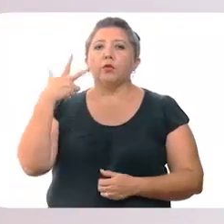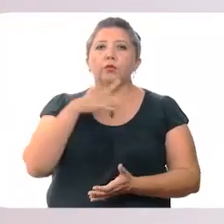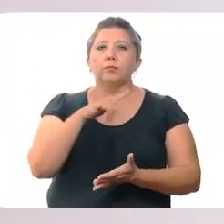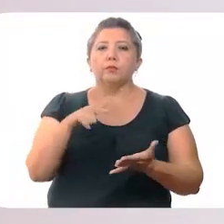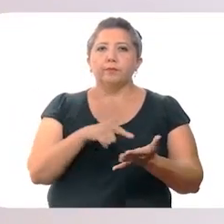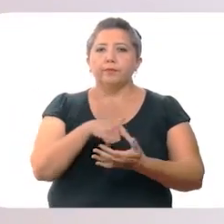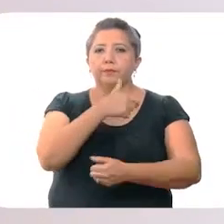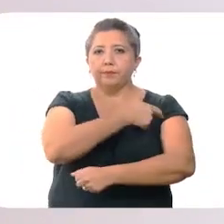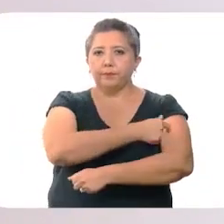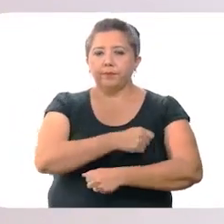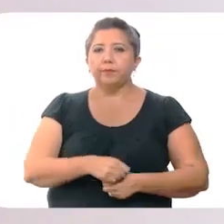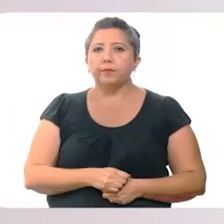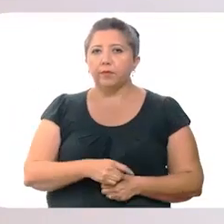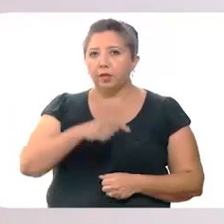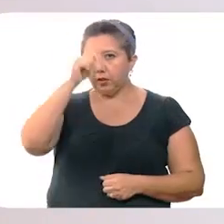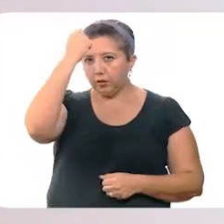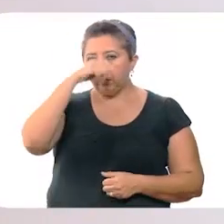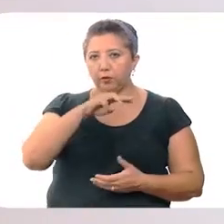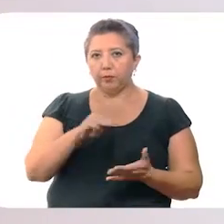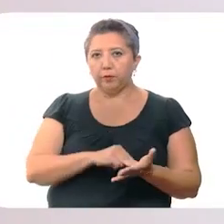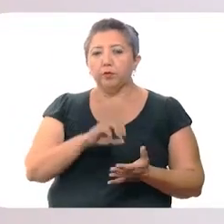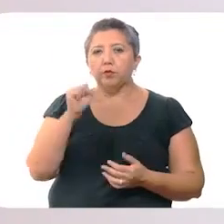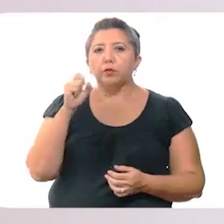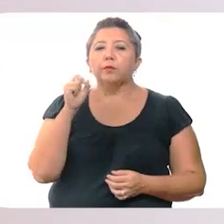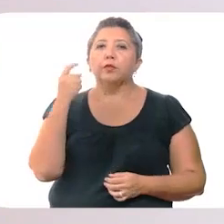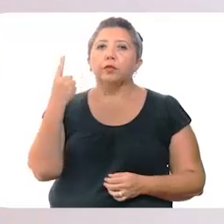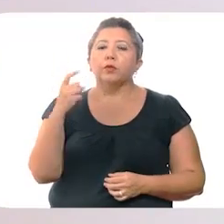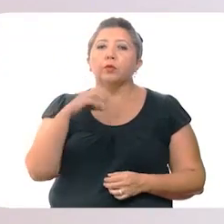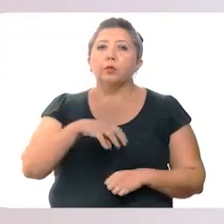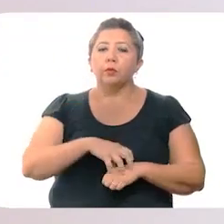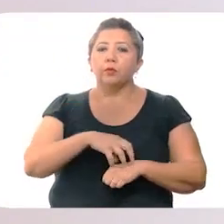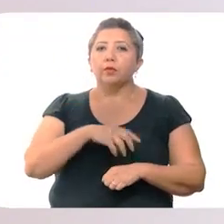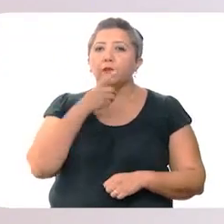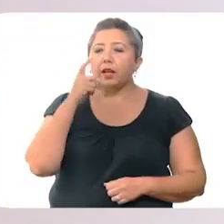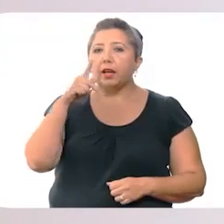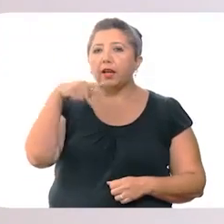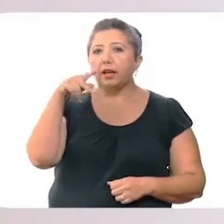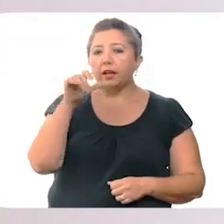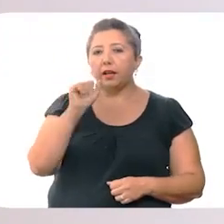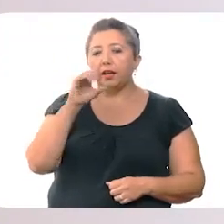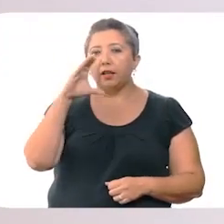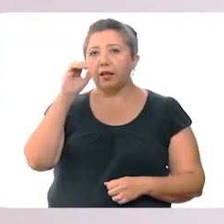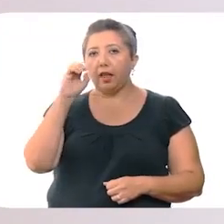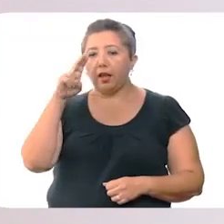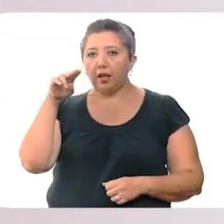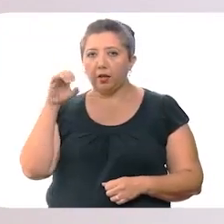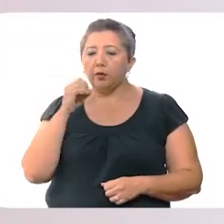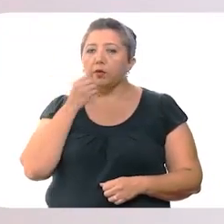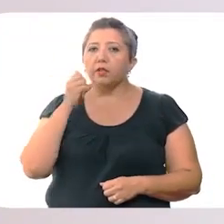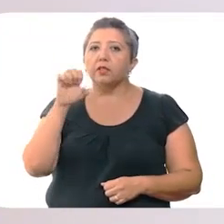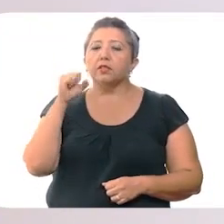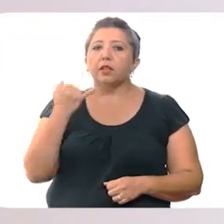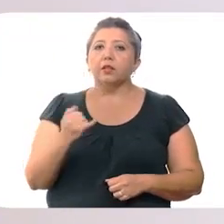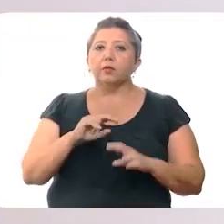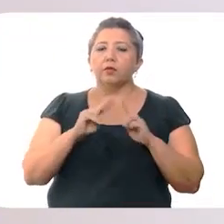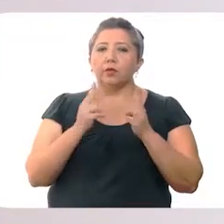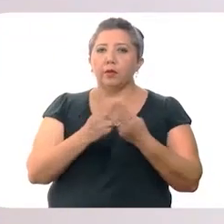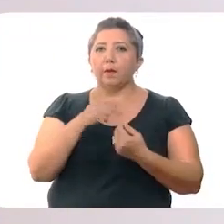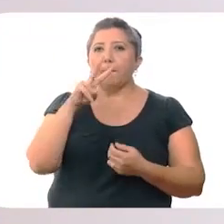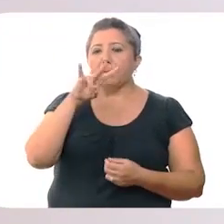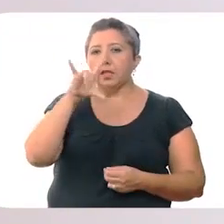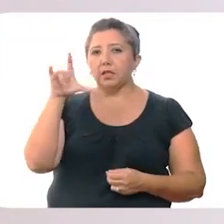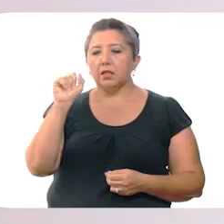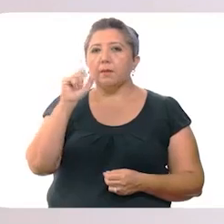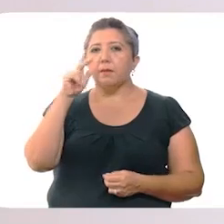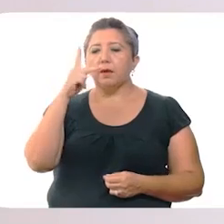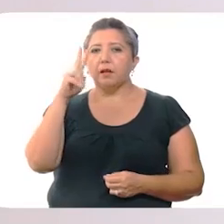módulos de vacunación: Tecnológico de Mérida, Siglo XXI, Cuculcán, Canaco, Escuela de Artes ESAI, Unidad Deportiva Villa